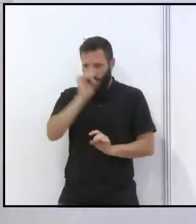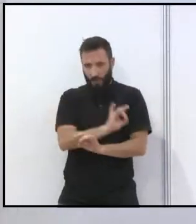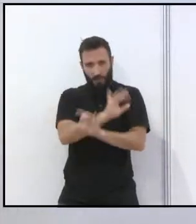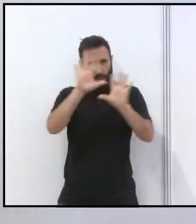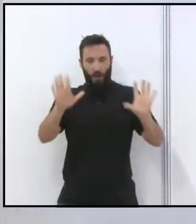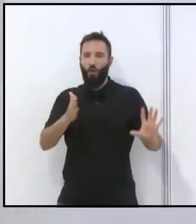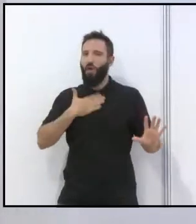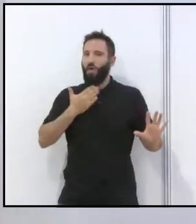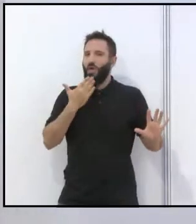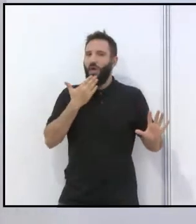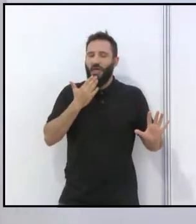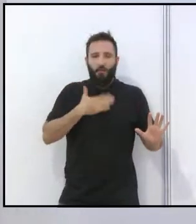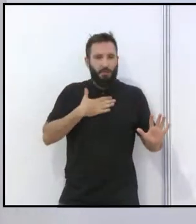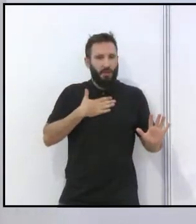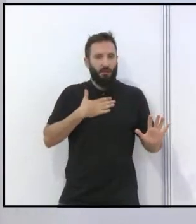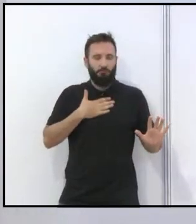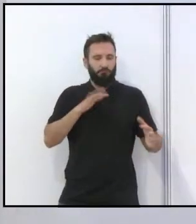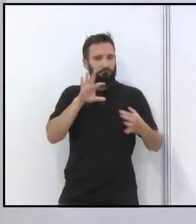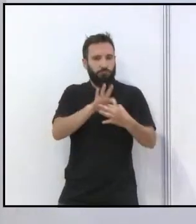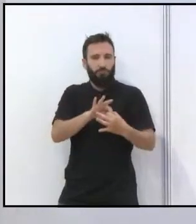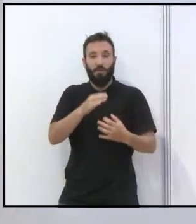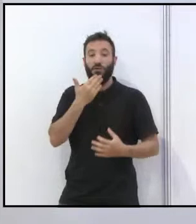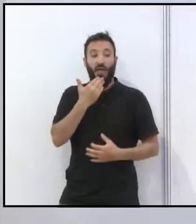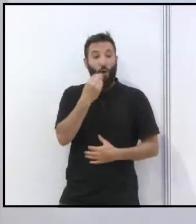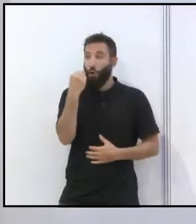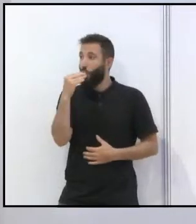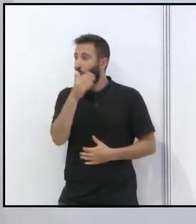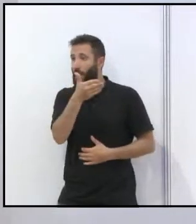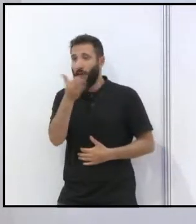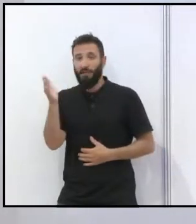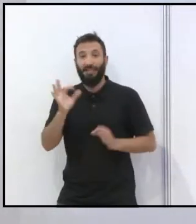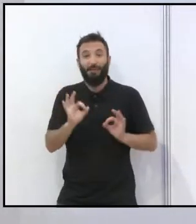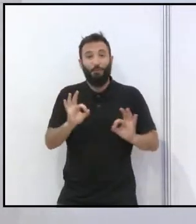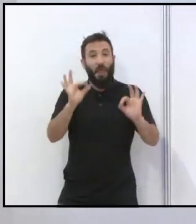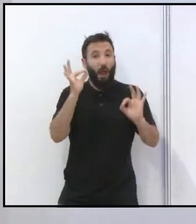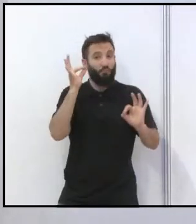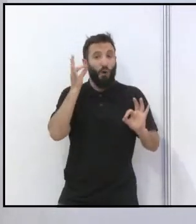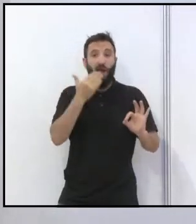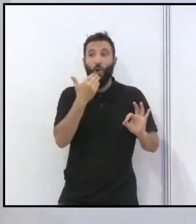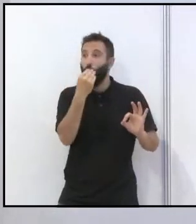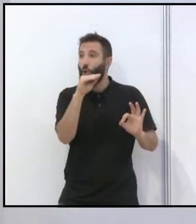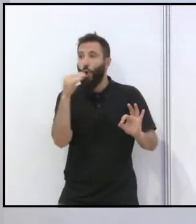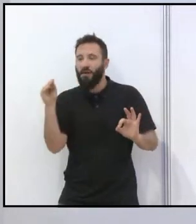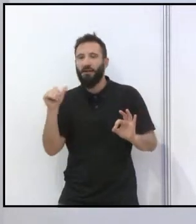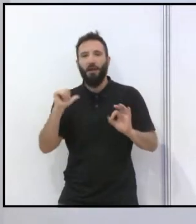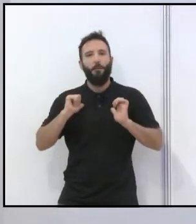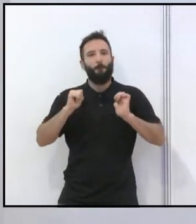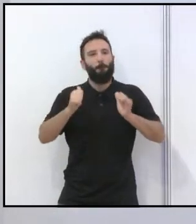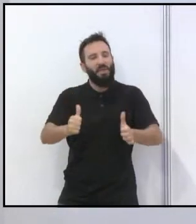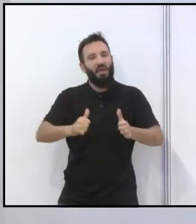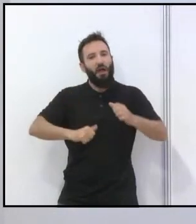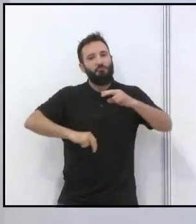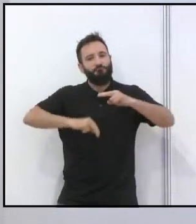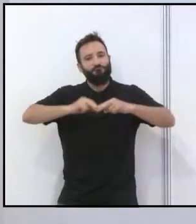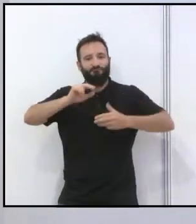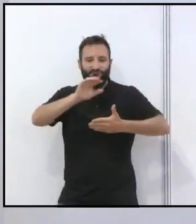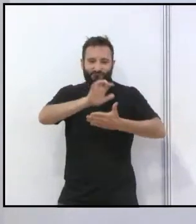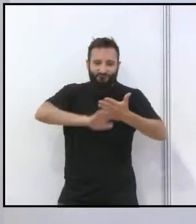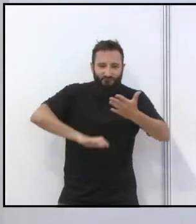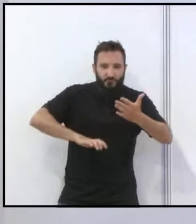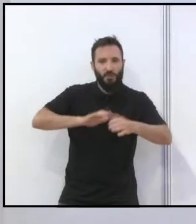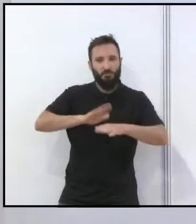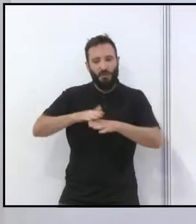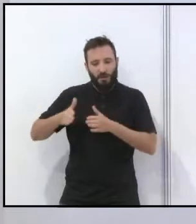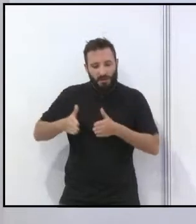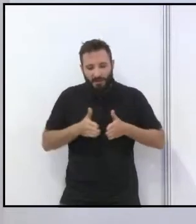sea, evidentemente la gente joven, en particular las mujeres jóvenes, están creando un camino de